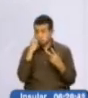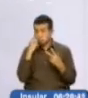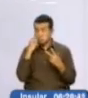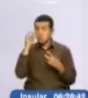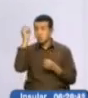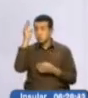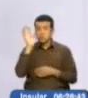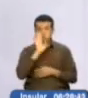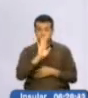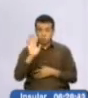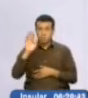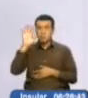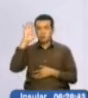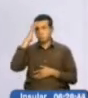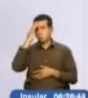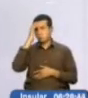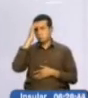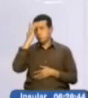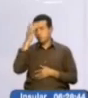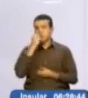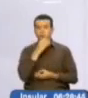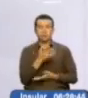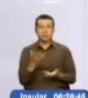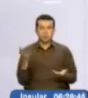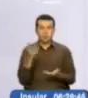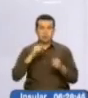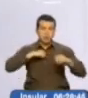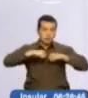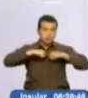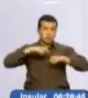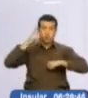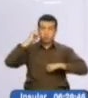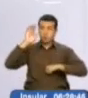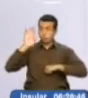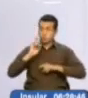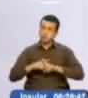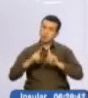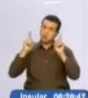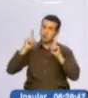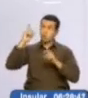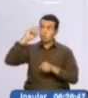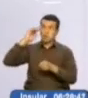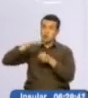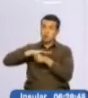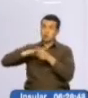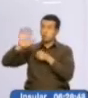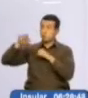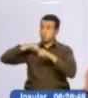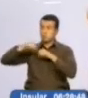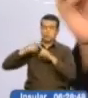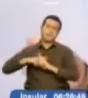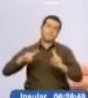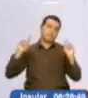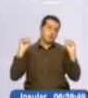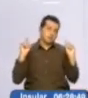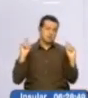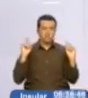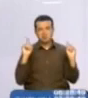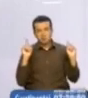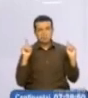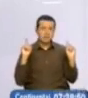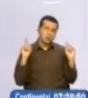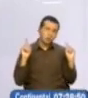los discursos, pero me preocupa, porque igual son discursos, ¿no? La gestión del Estado es otra cosa. Pero sí creo que hay estos